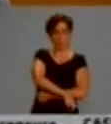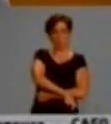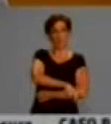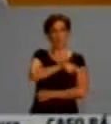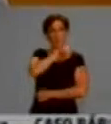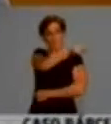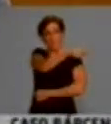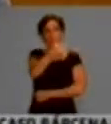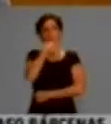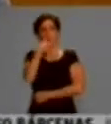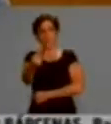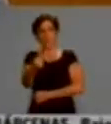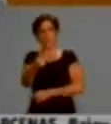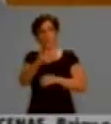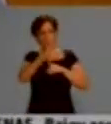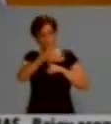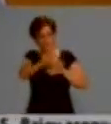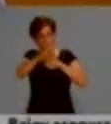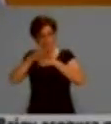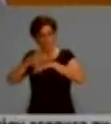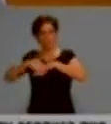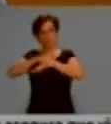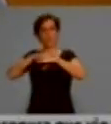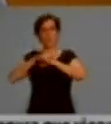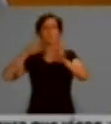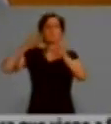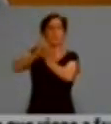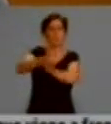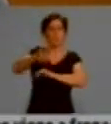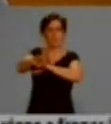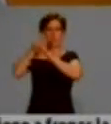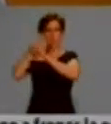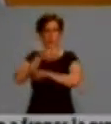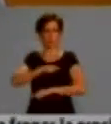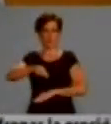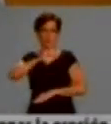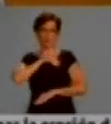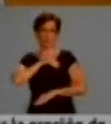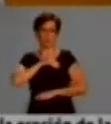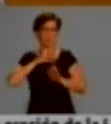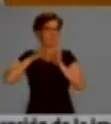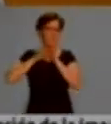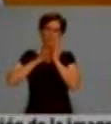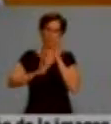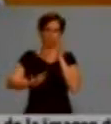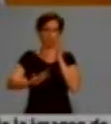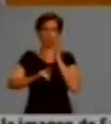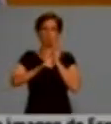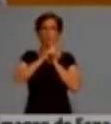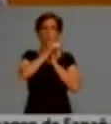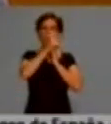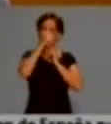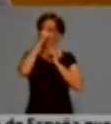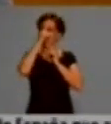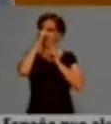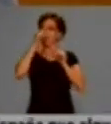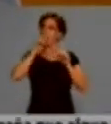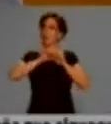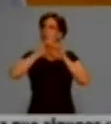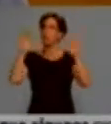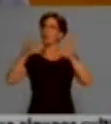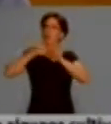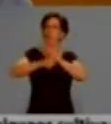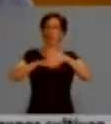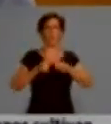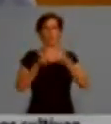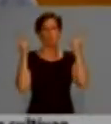atacar al Gobierno es atacar a España, es tener un sentido verdaderamente laxo de lo que es una